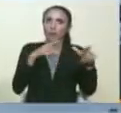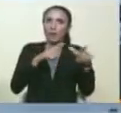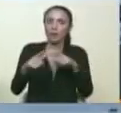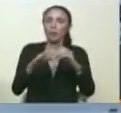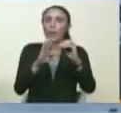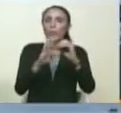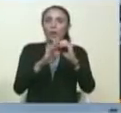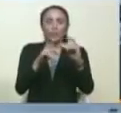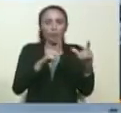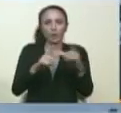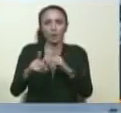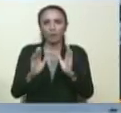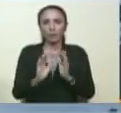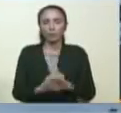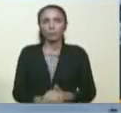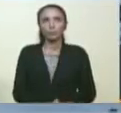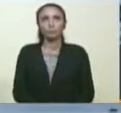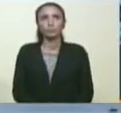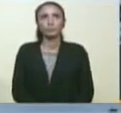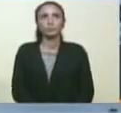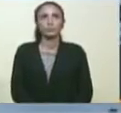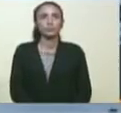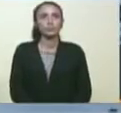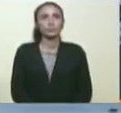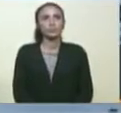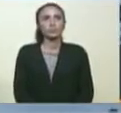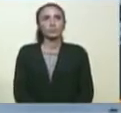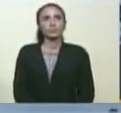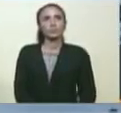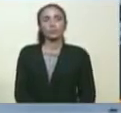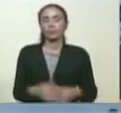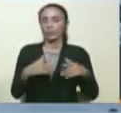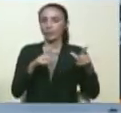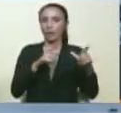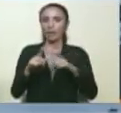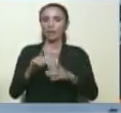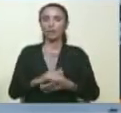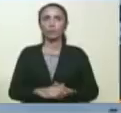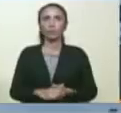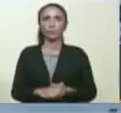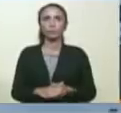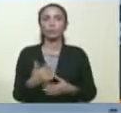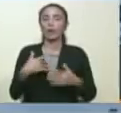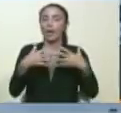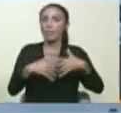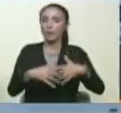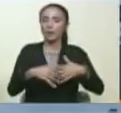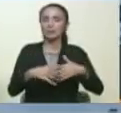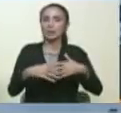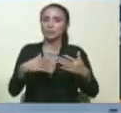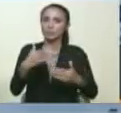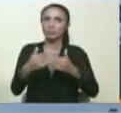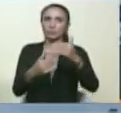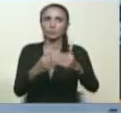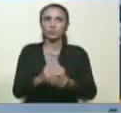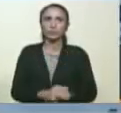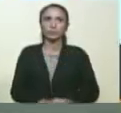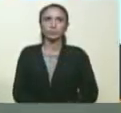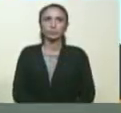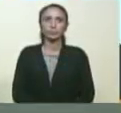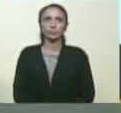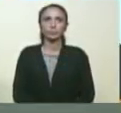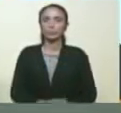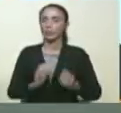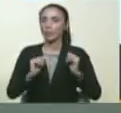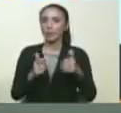ya están generados y están listos para que este Fondo Industrial y Económico de Inversión del Petro comience